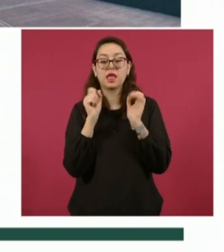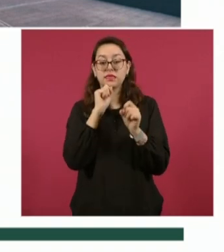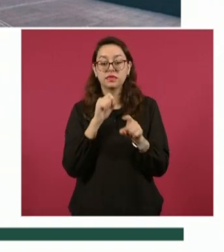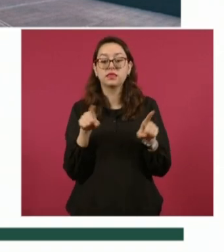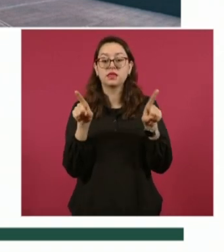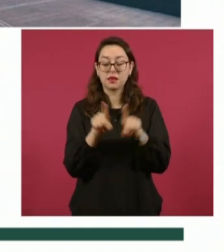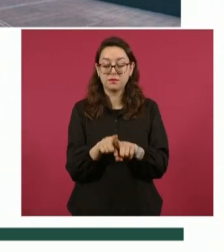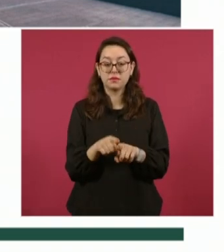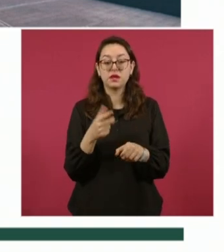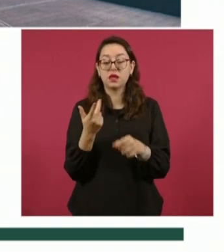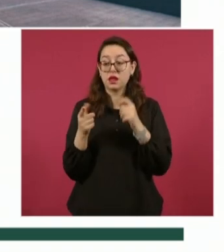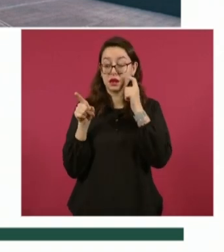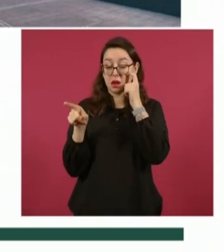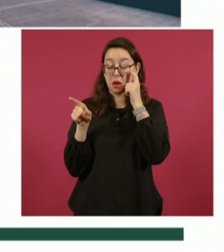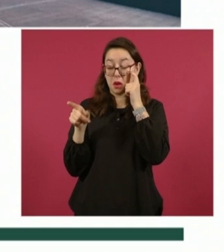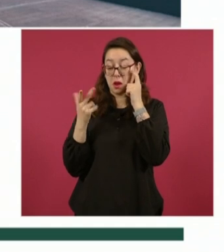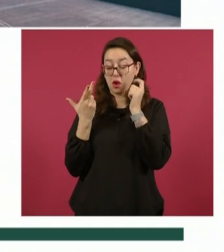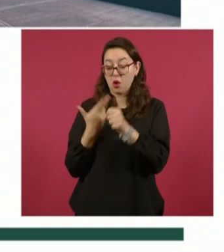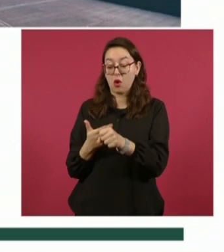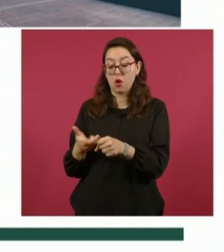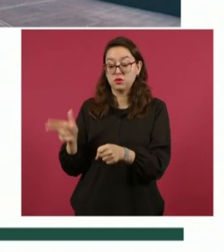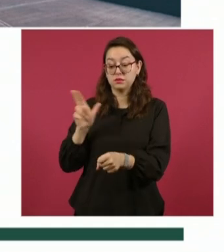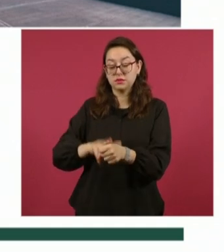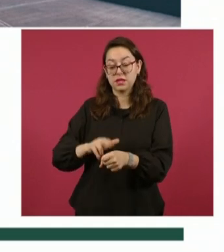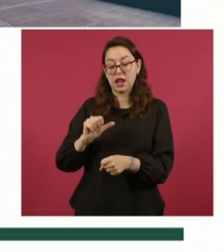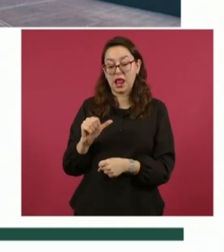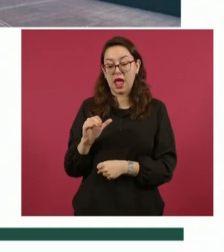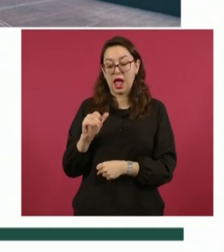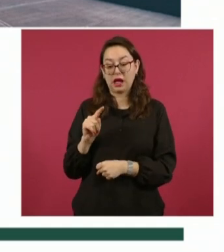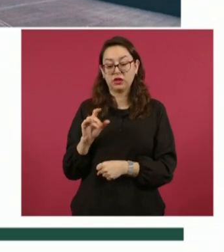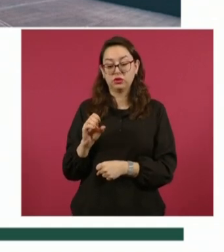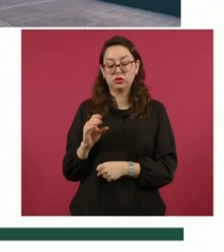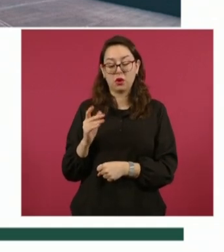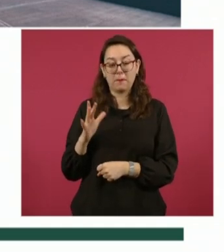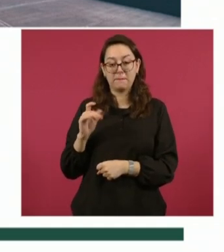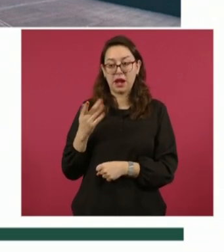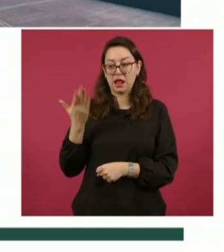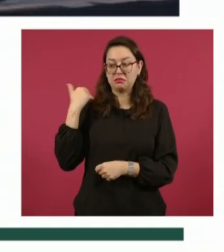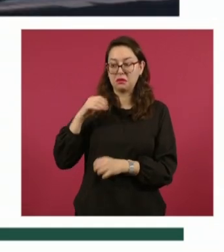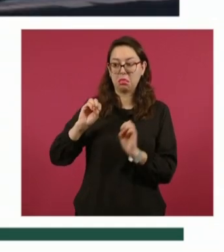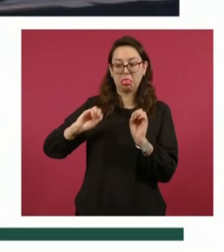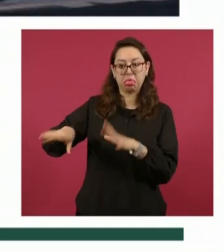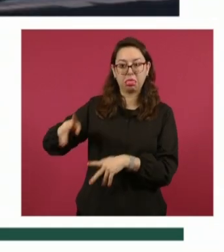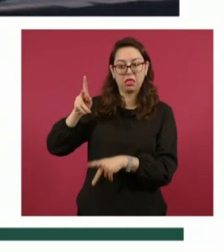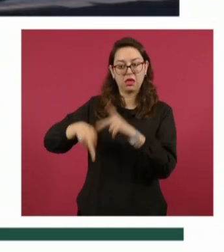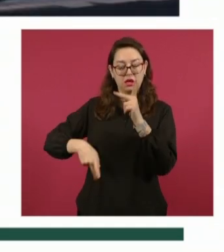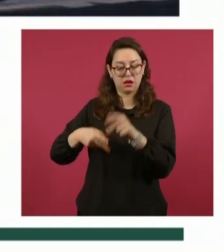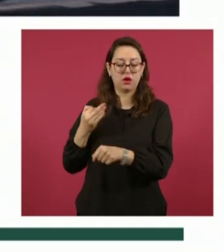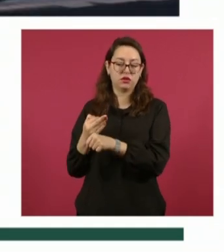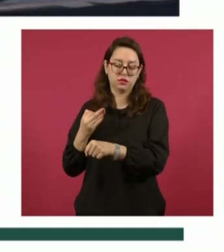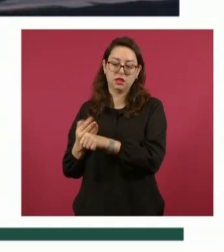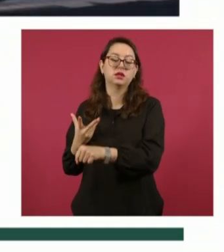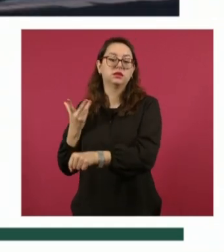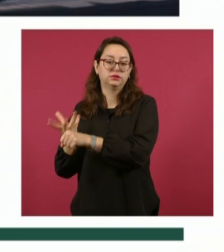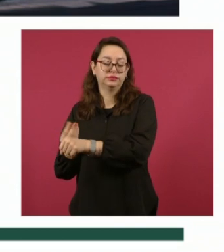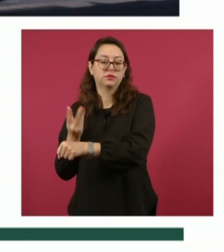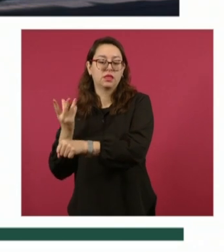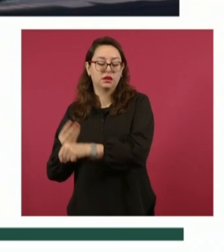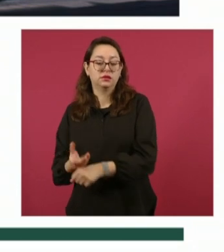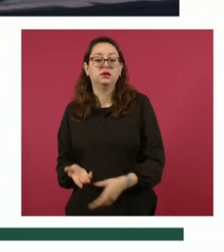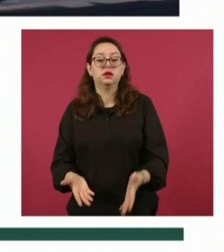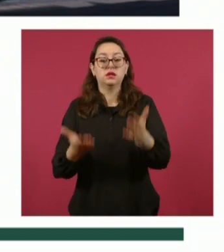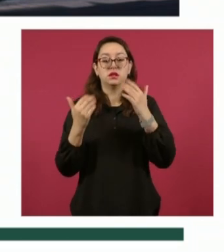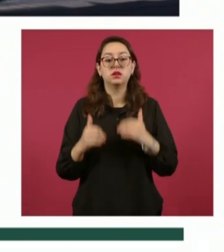el rescate del hospital abandonado de Actopan. En la Ciudad de México, para la rehabilitación de 34 hospitales